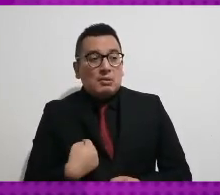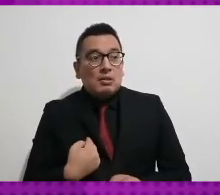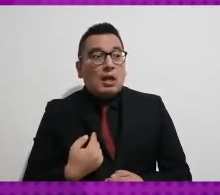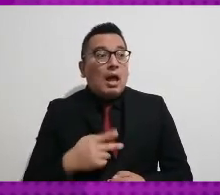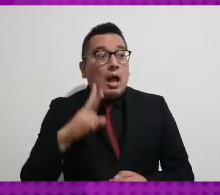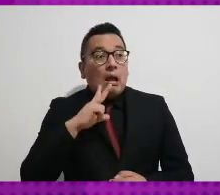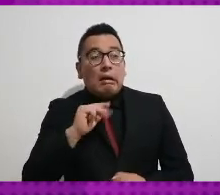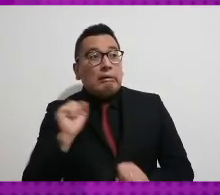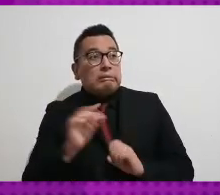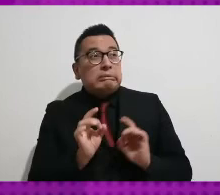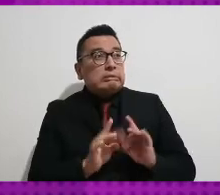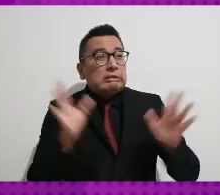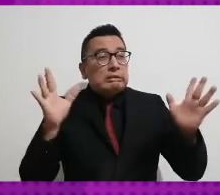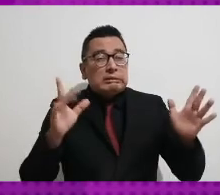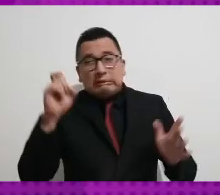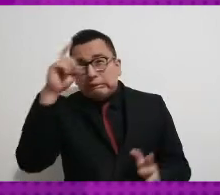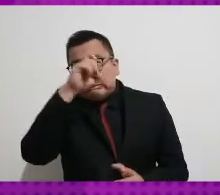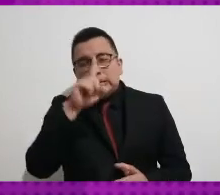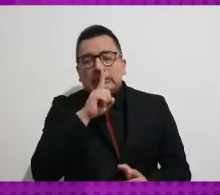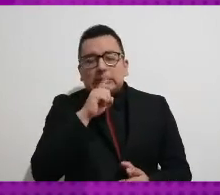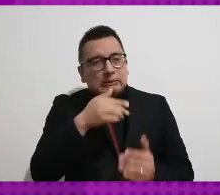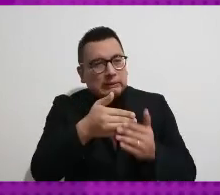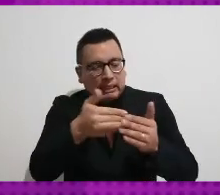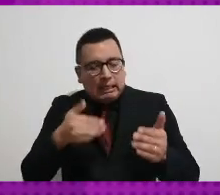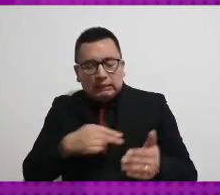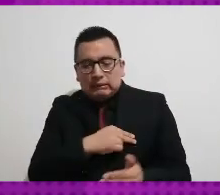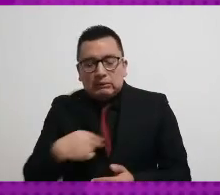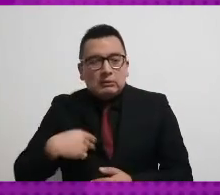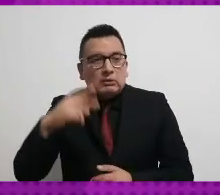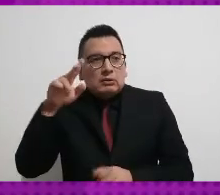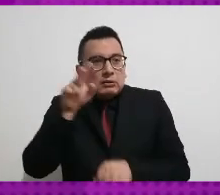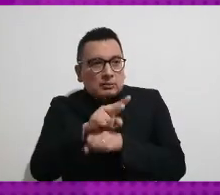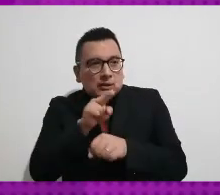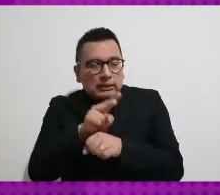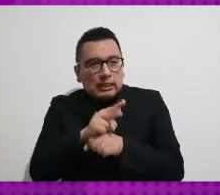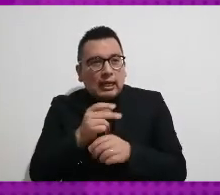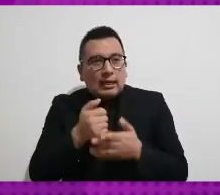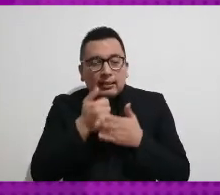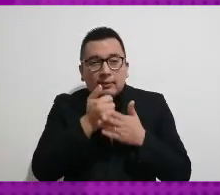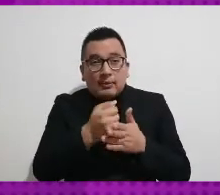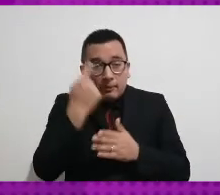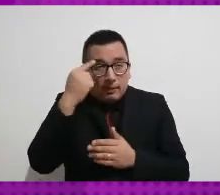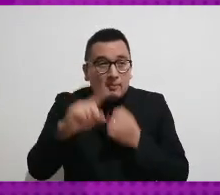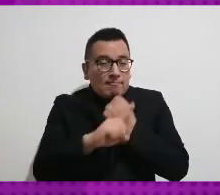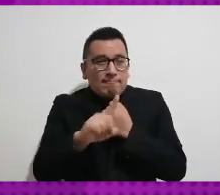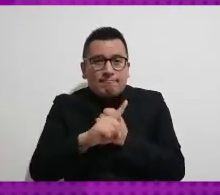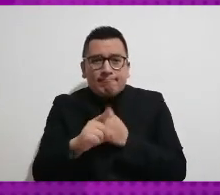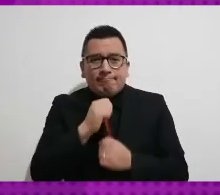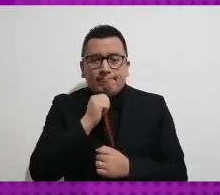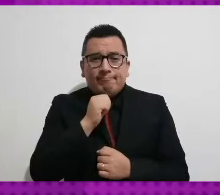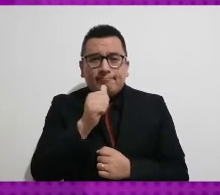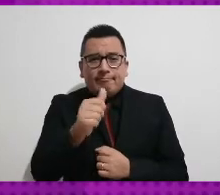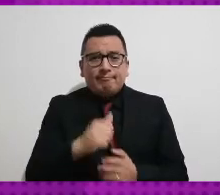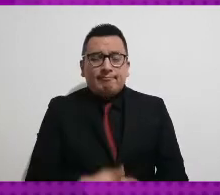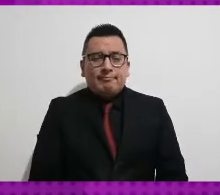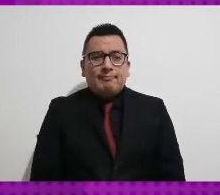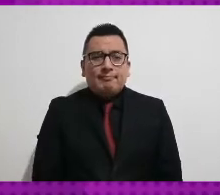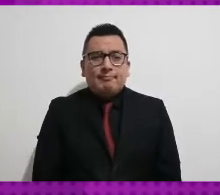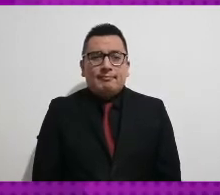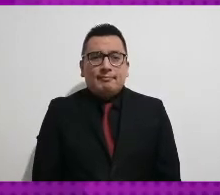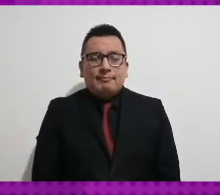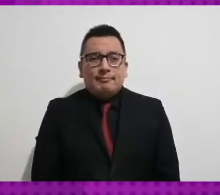antes de que lleguemos a situaciones lamentables podamos ir abonando a eliminar ese tipo